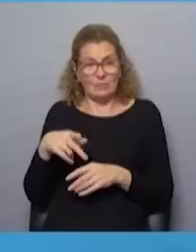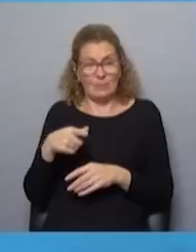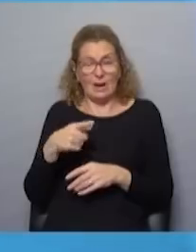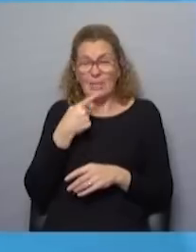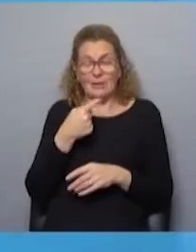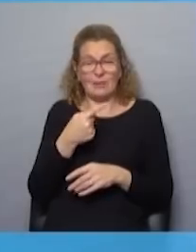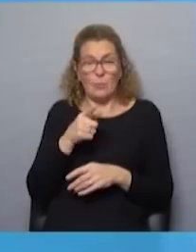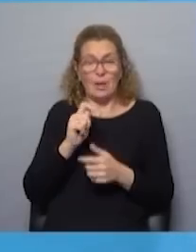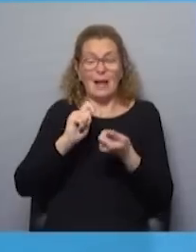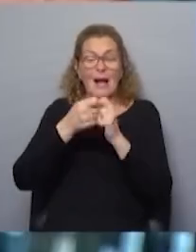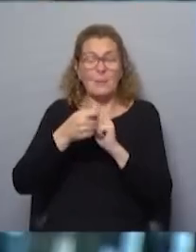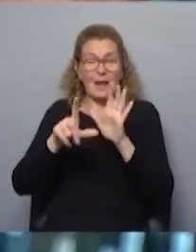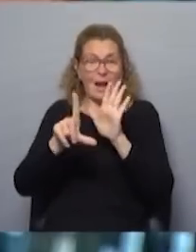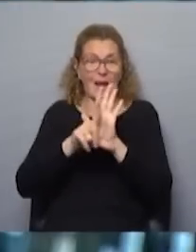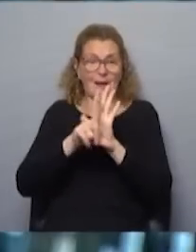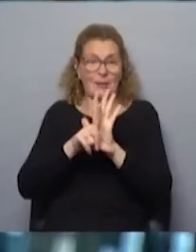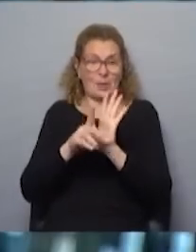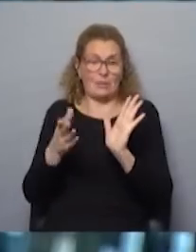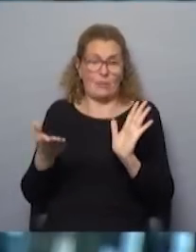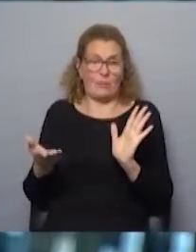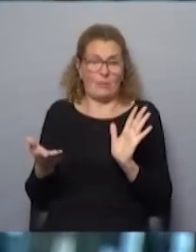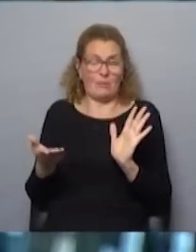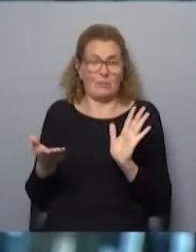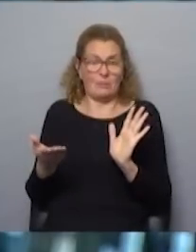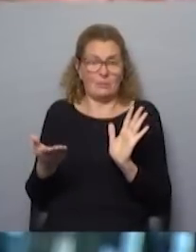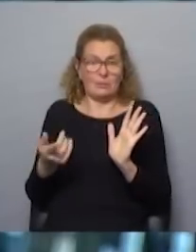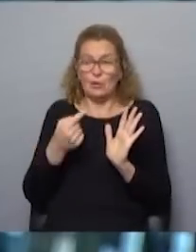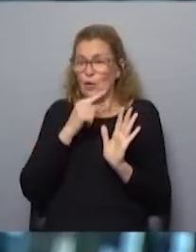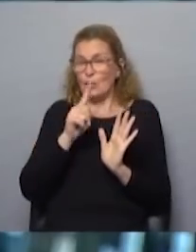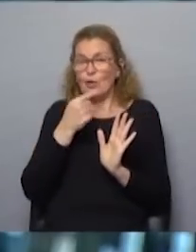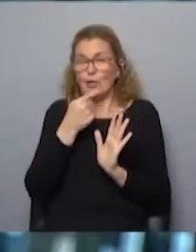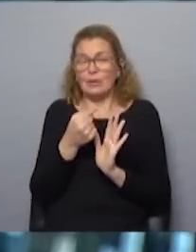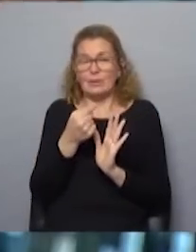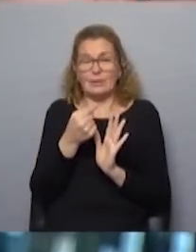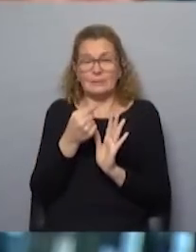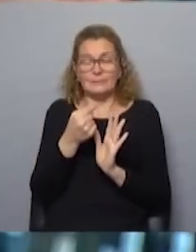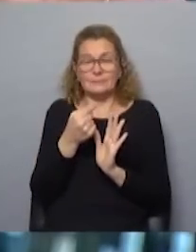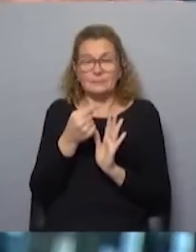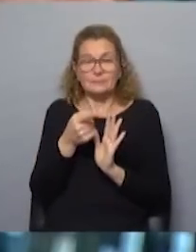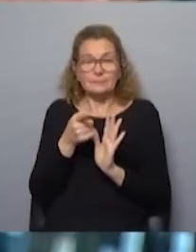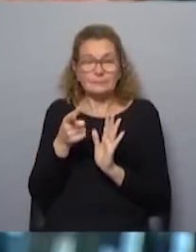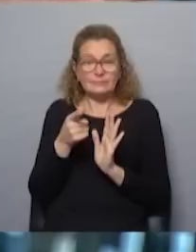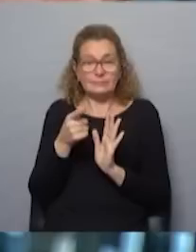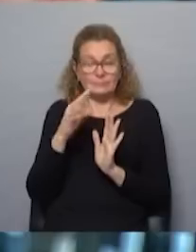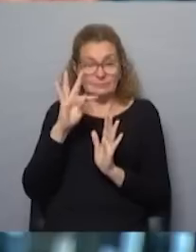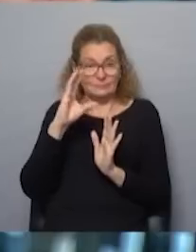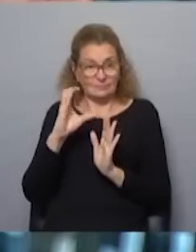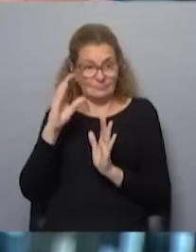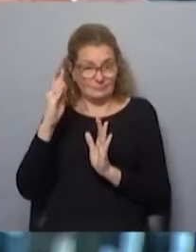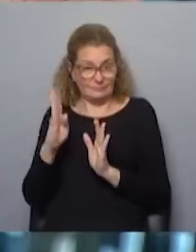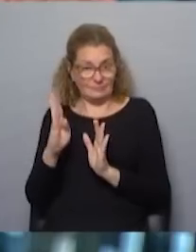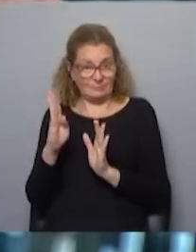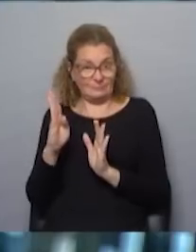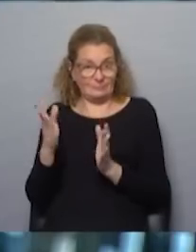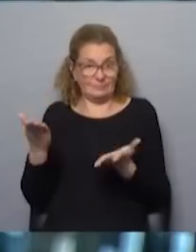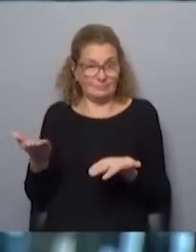definir lo puede modificar en el ámbito de ataque en este caso si no menciona si no si no tiene el consentimiento de ese pecado late